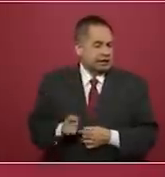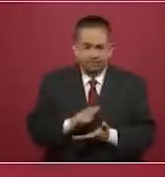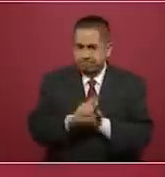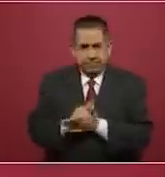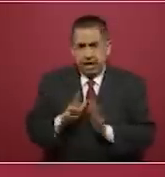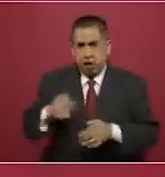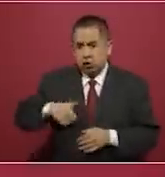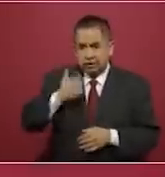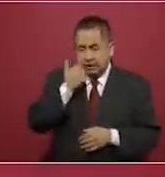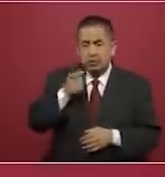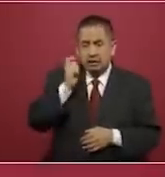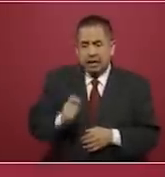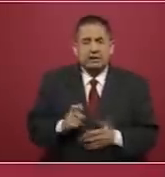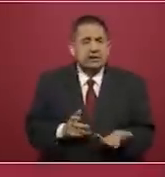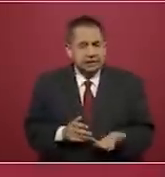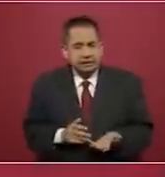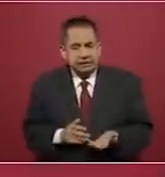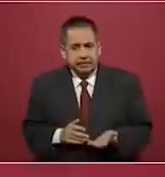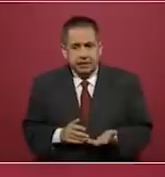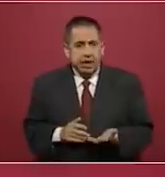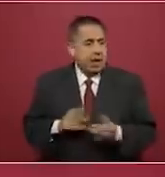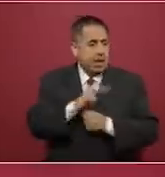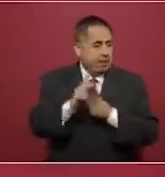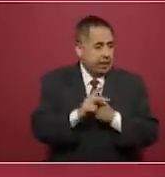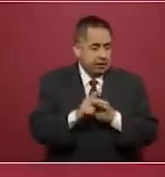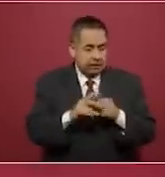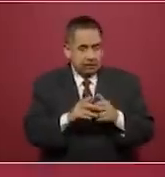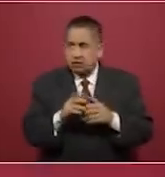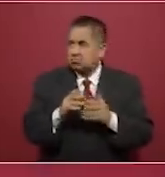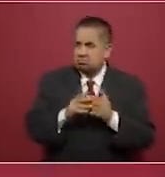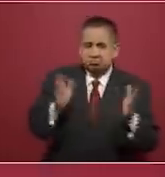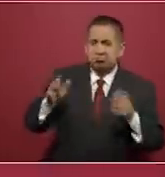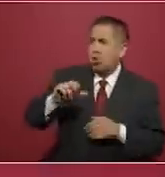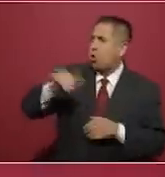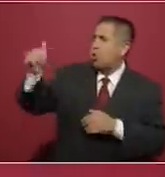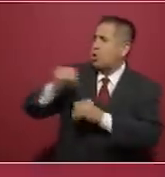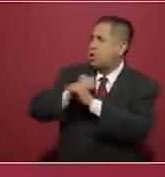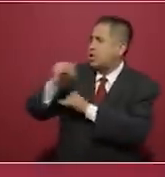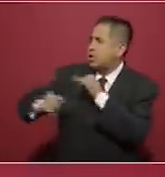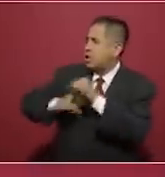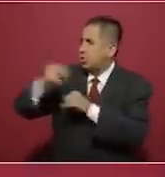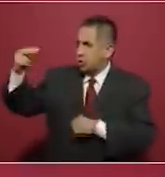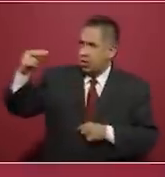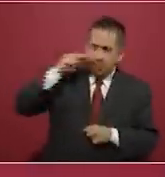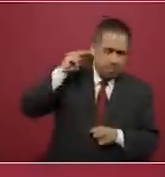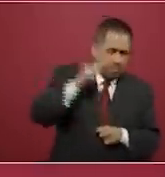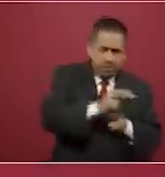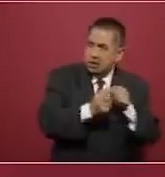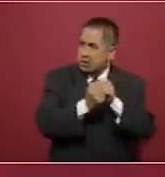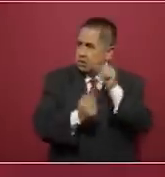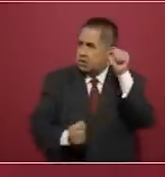el que se abra el país a la observación de organismos internacionales